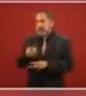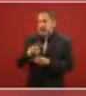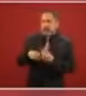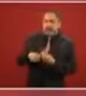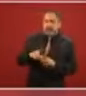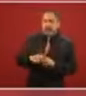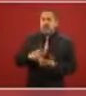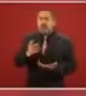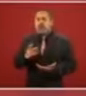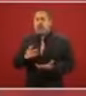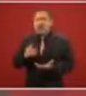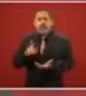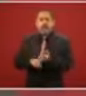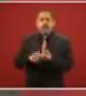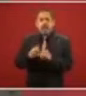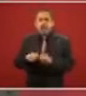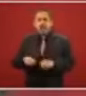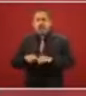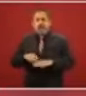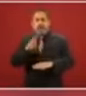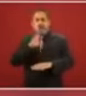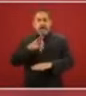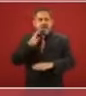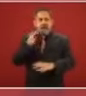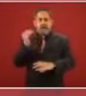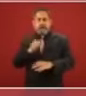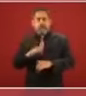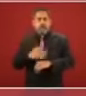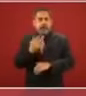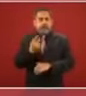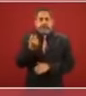una crisis profunda